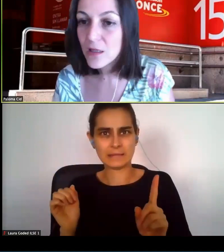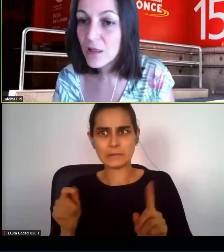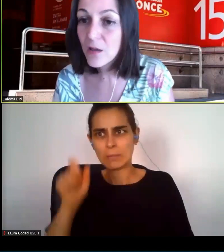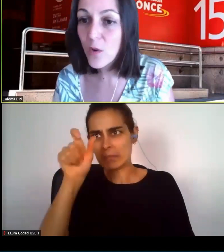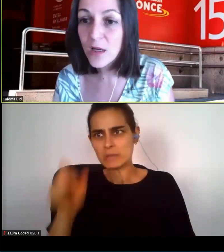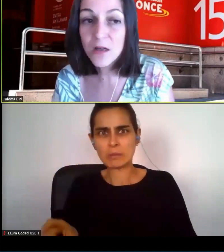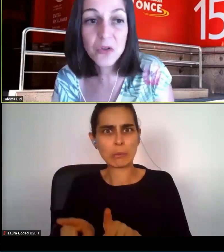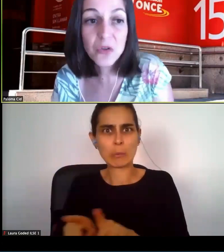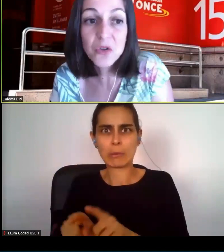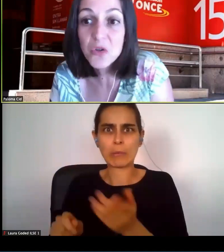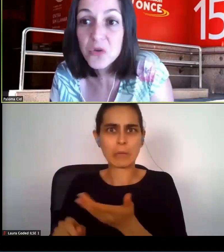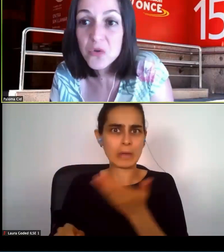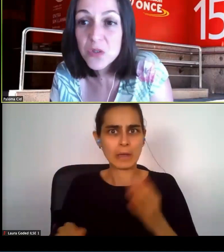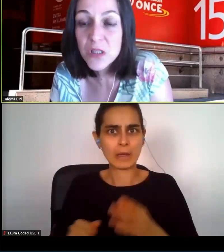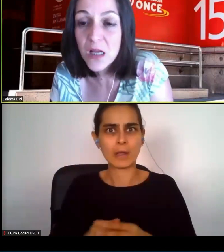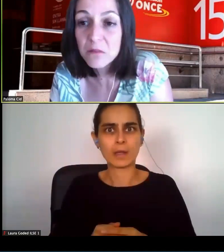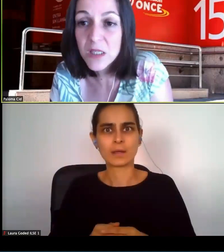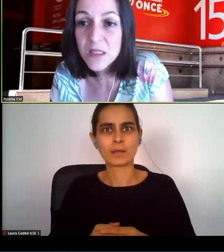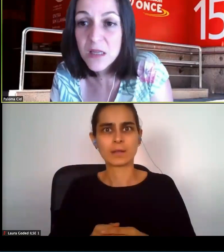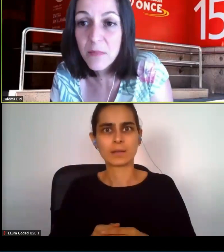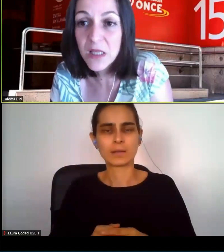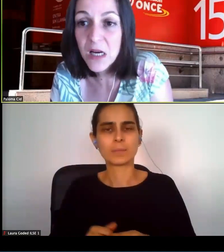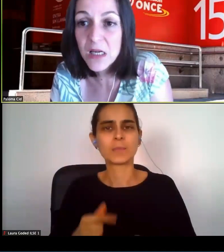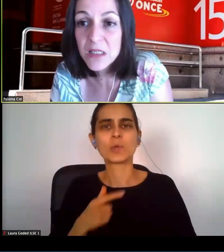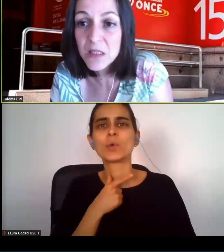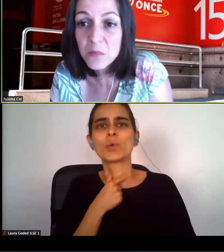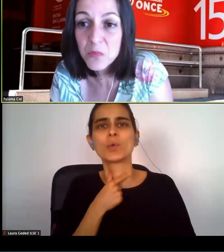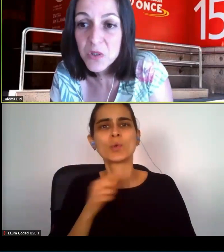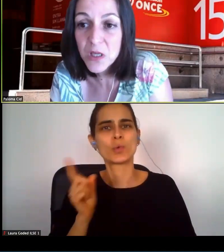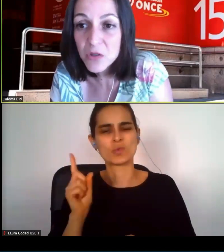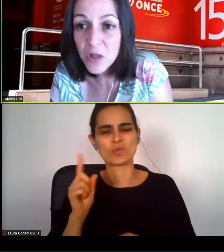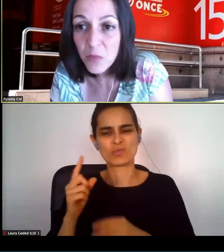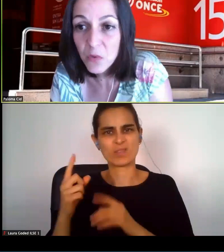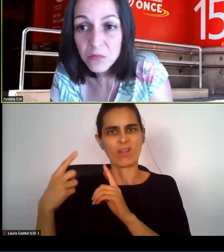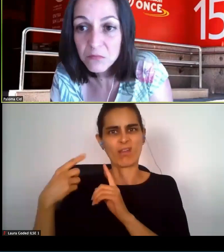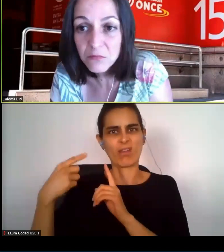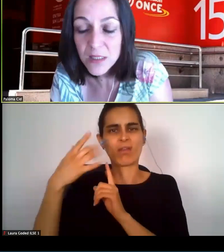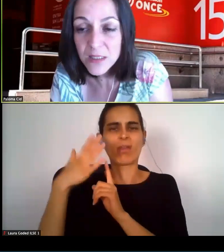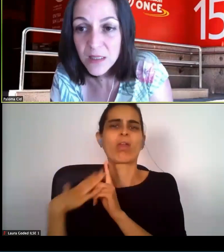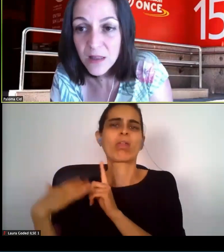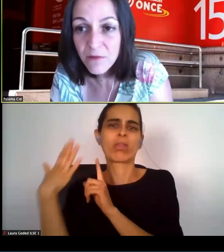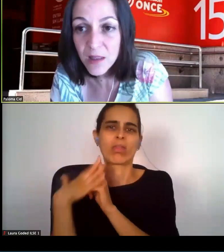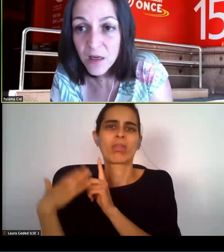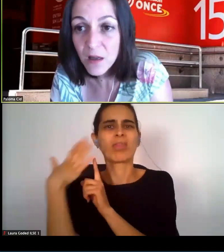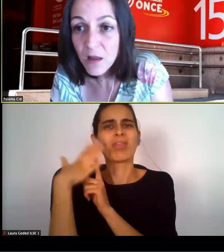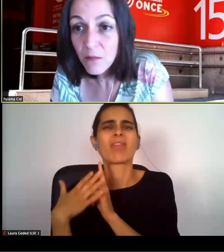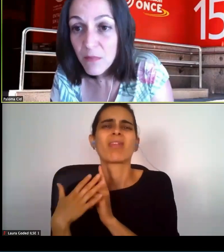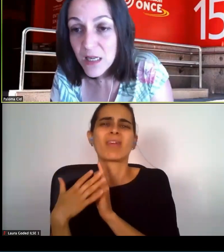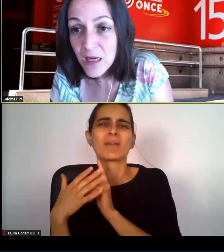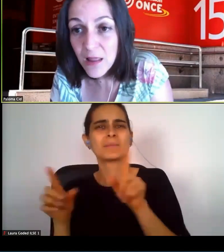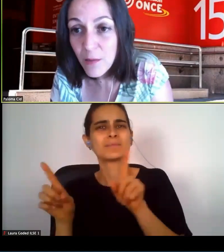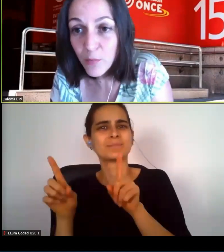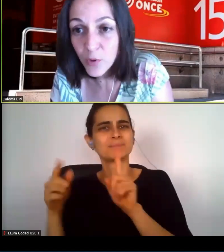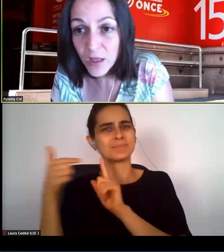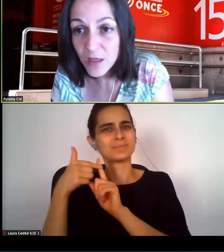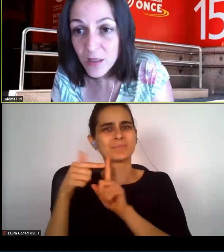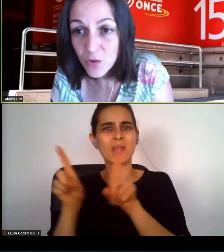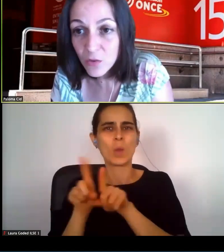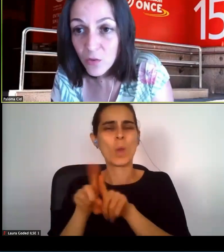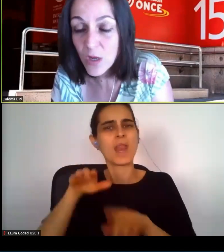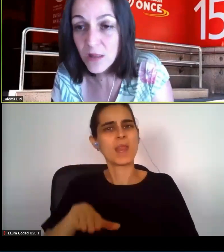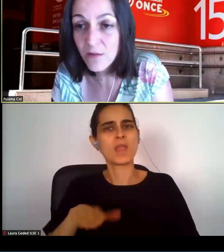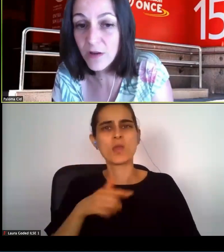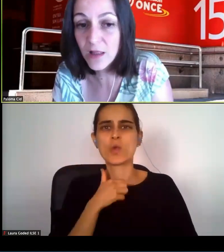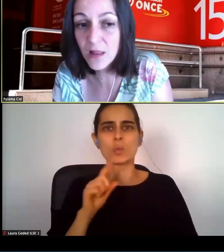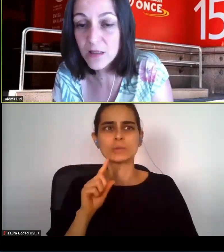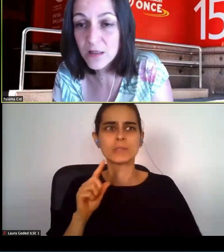y igual que a nosotros no nos gusta que sean paternalistas, pues a ellos tampoco. Es así de fácil. Más que nada porque en eso